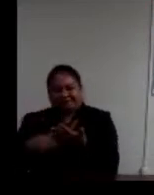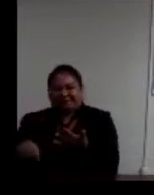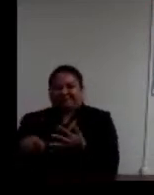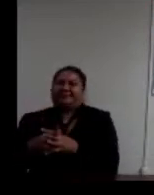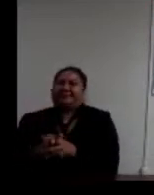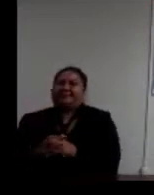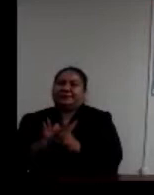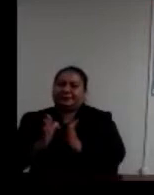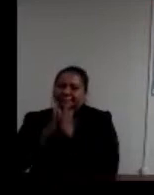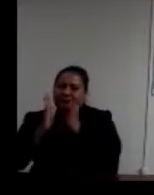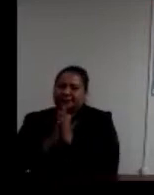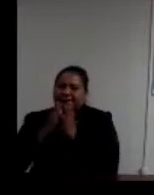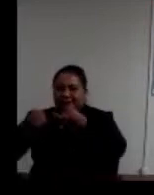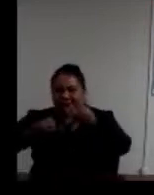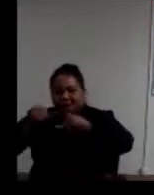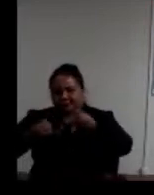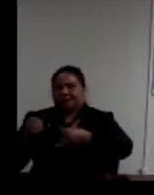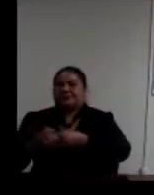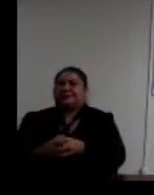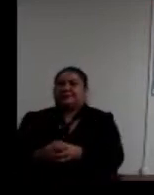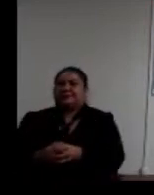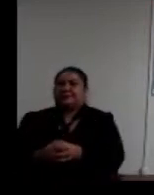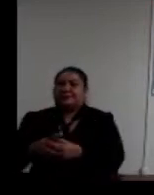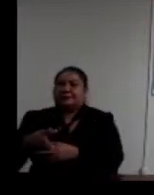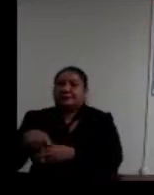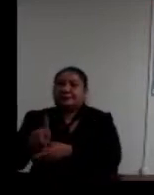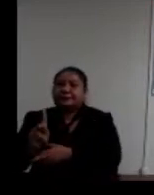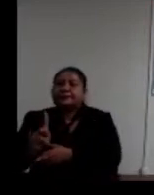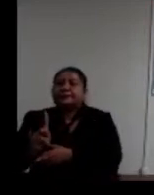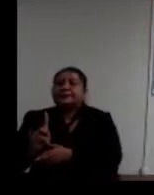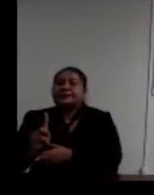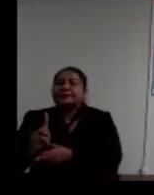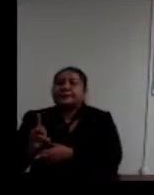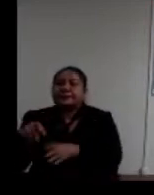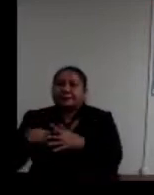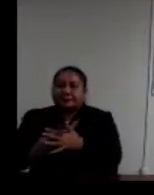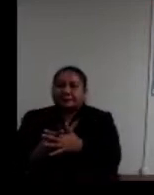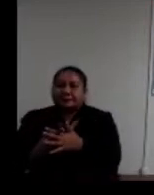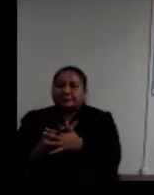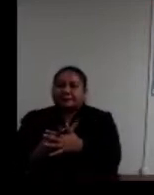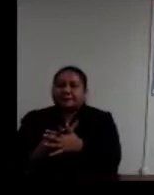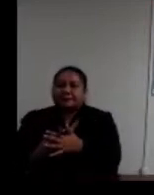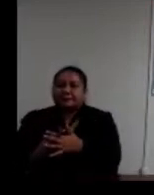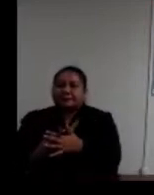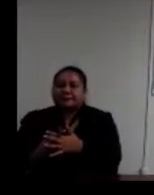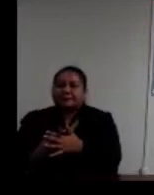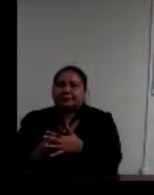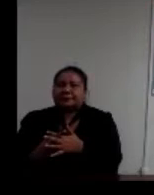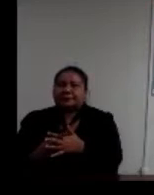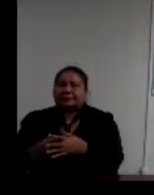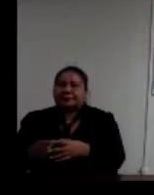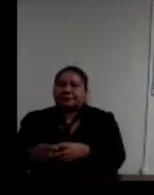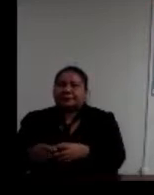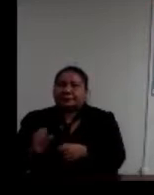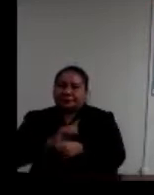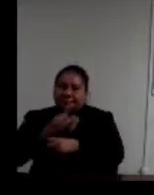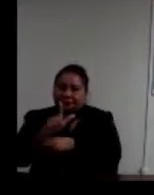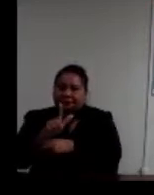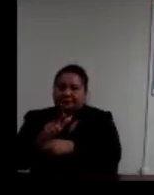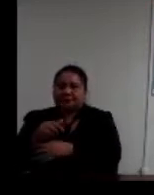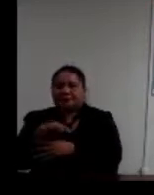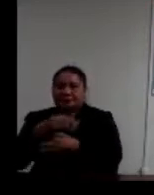la participación en juego y empiezan a deshabilitarse socialmente. Entonces, todo lo